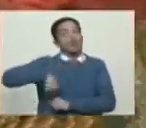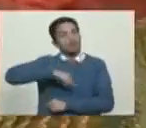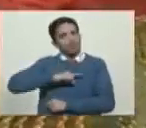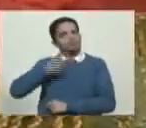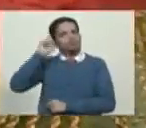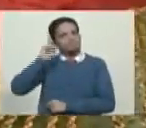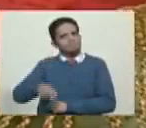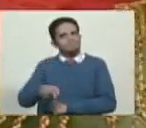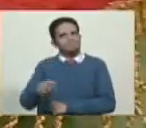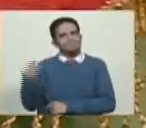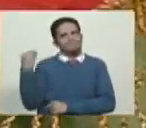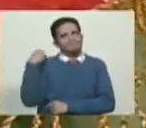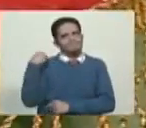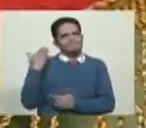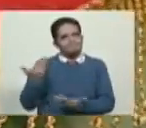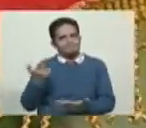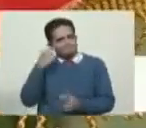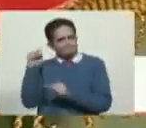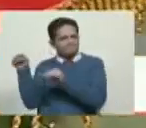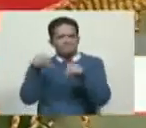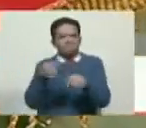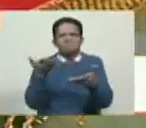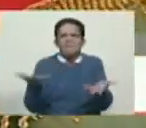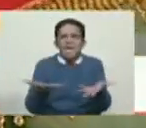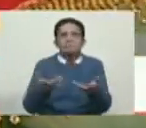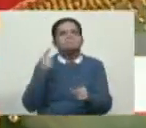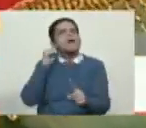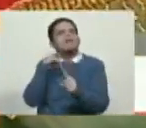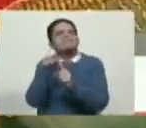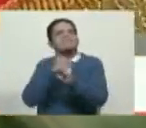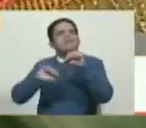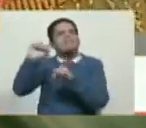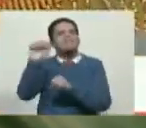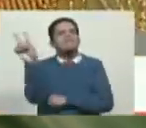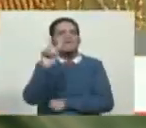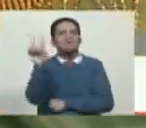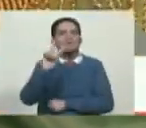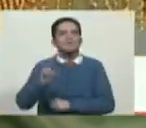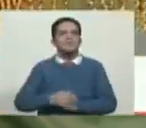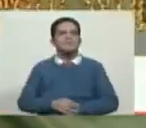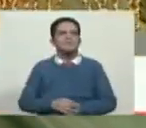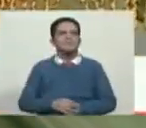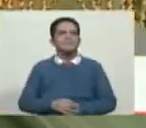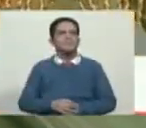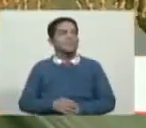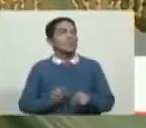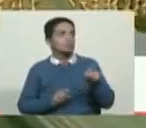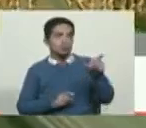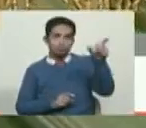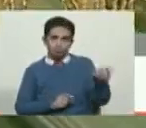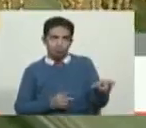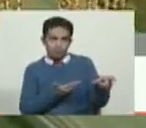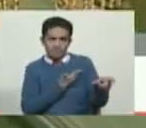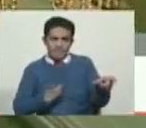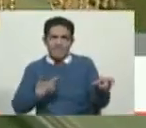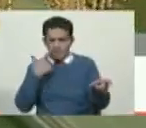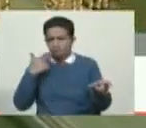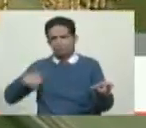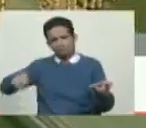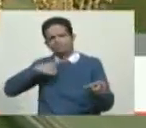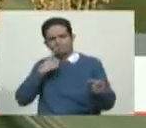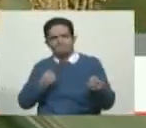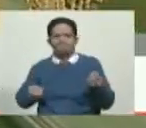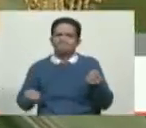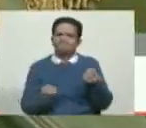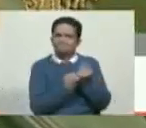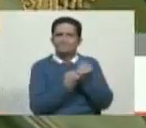nosotros estamos aquí, para defender a Venezuela. Cuente usted, mi comandante jefe, con su Fuerza Armada,